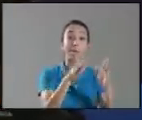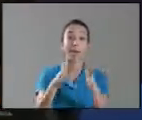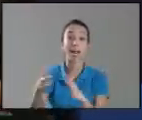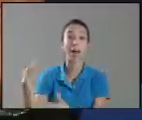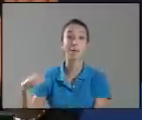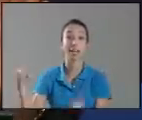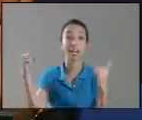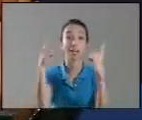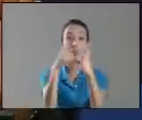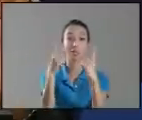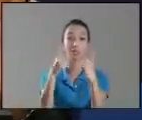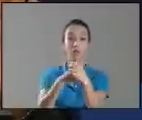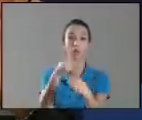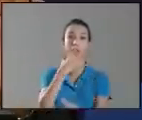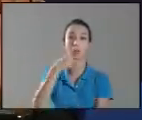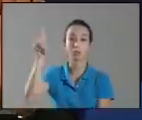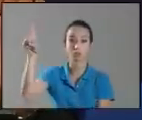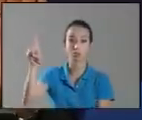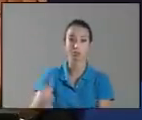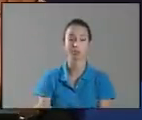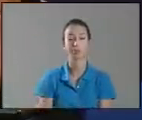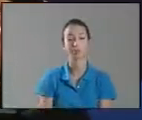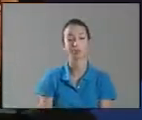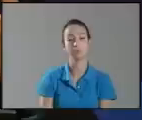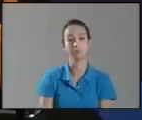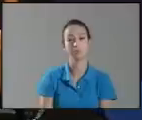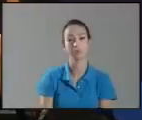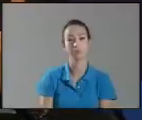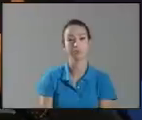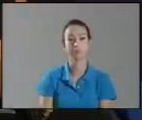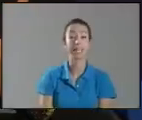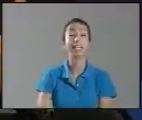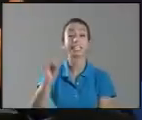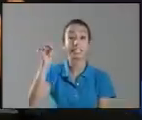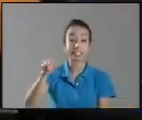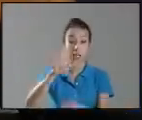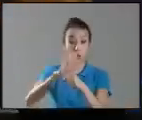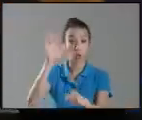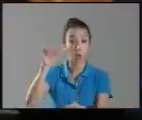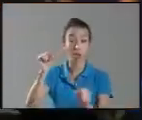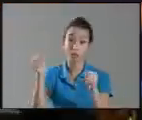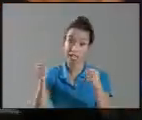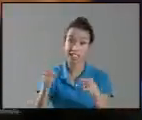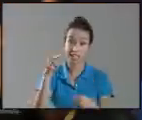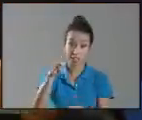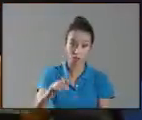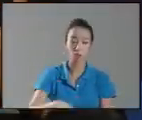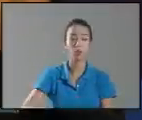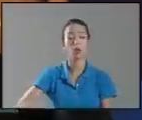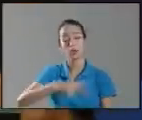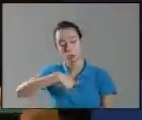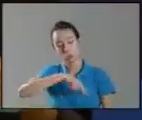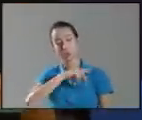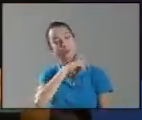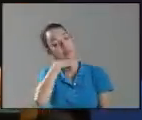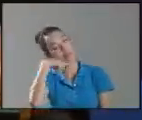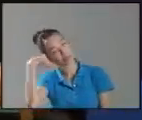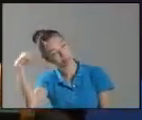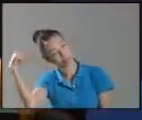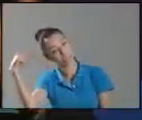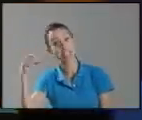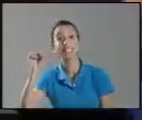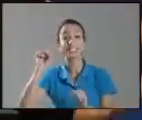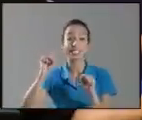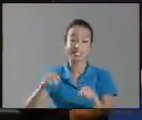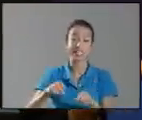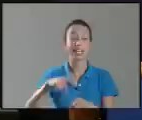son el centro. El punto es que Él regresa y que la iglesia debe estar preparada para el encuentro con su Dios. Es el punto central.